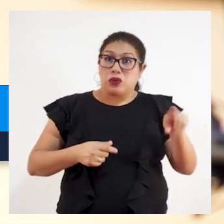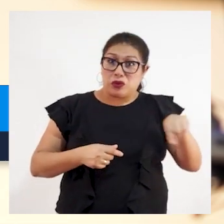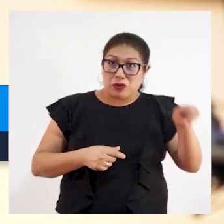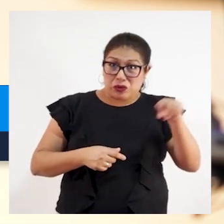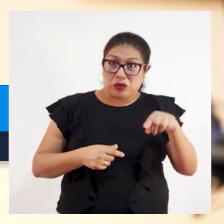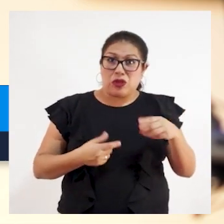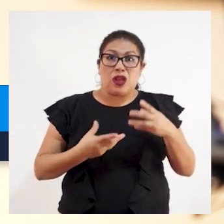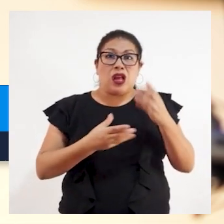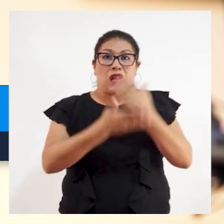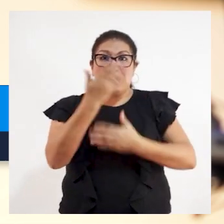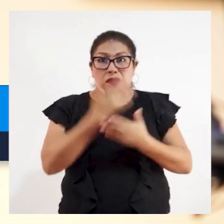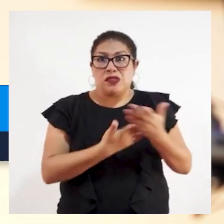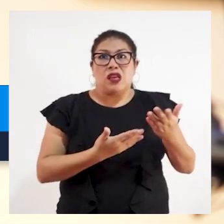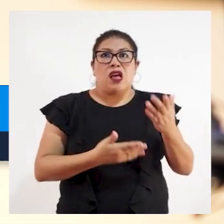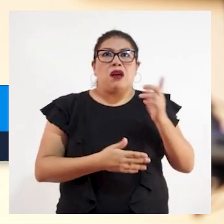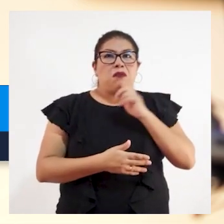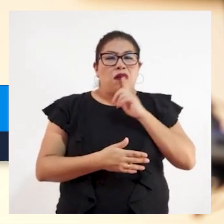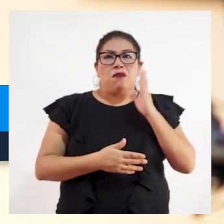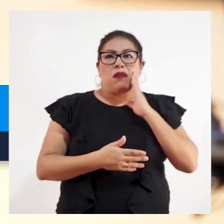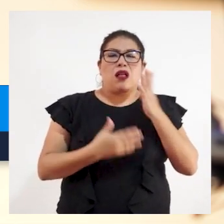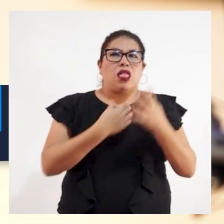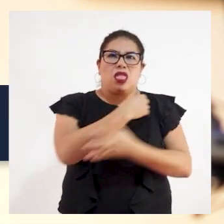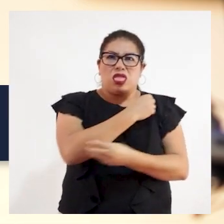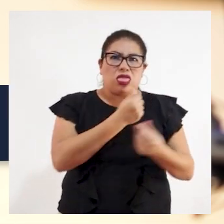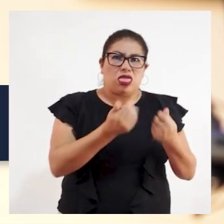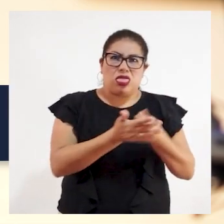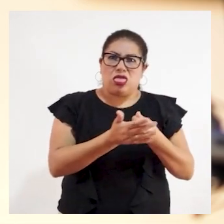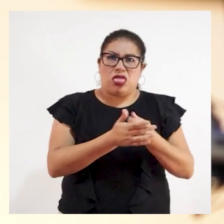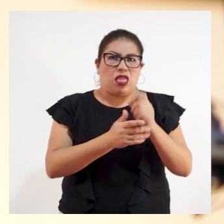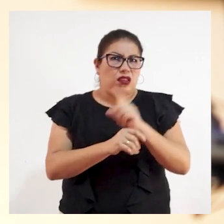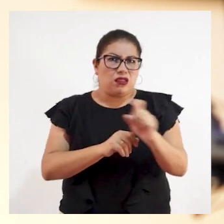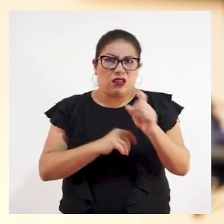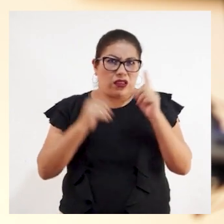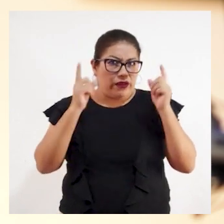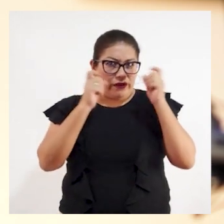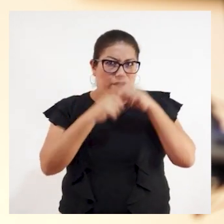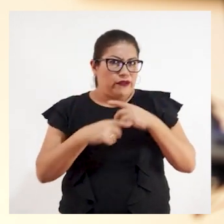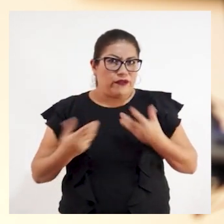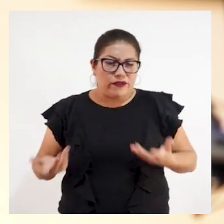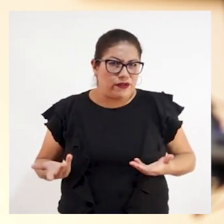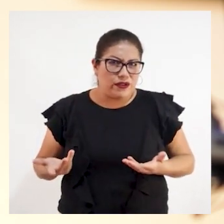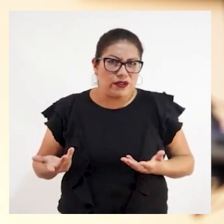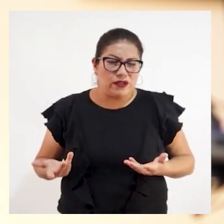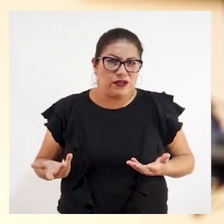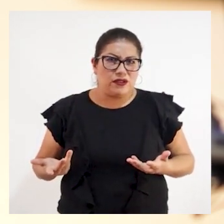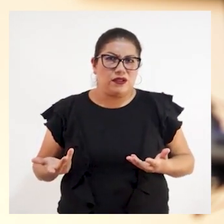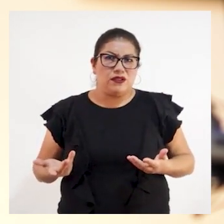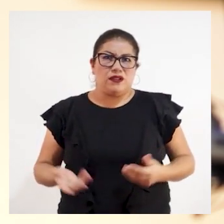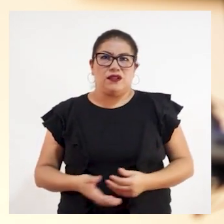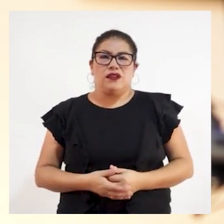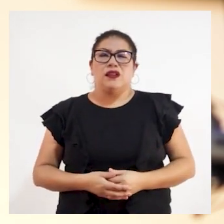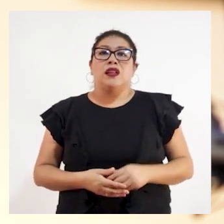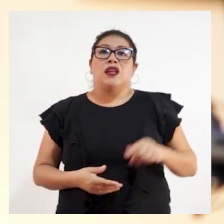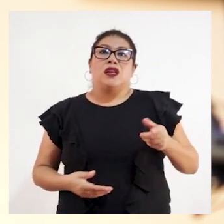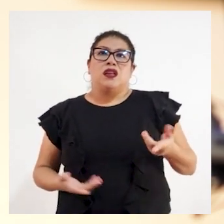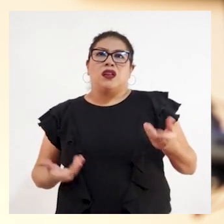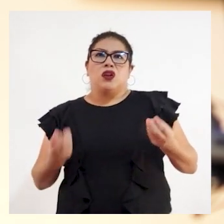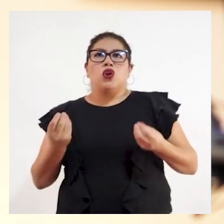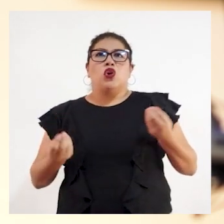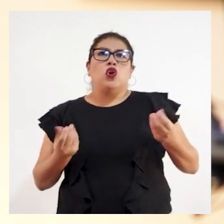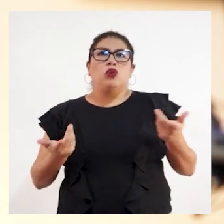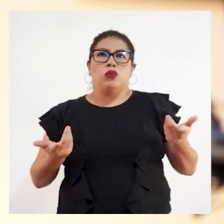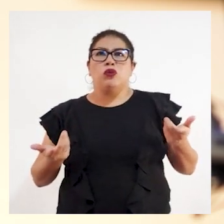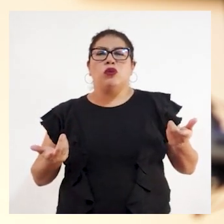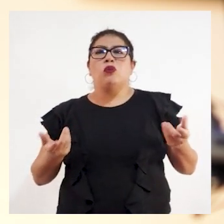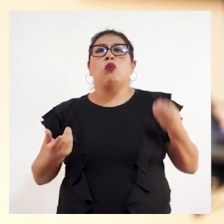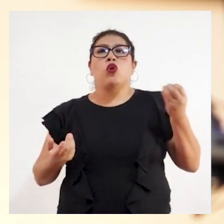pagar un taxi, pero a veces lo tienes que hacer porque tu hijo no puede resistir un